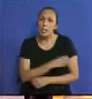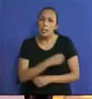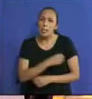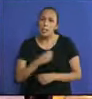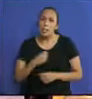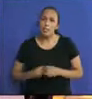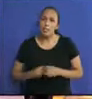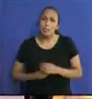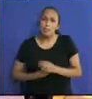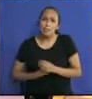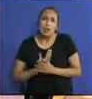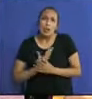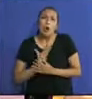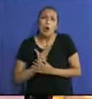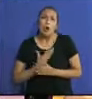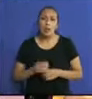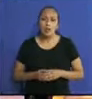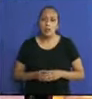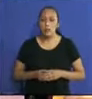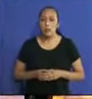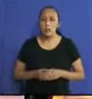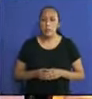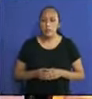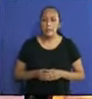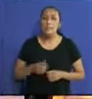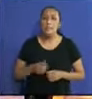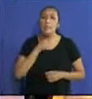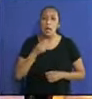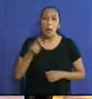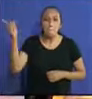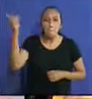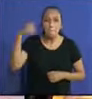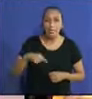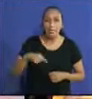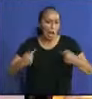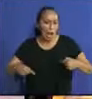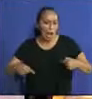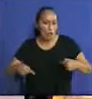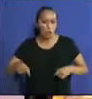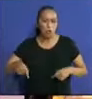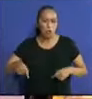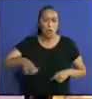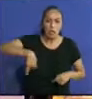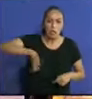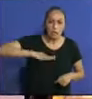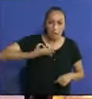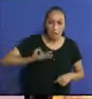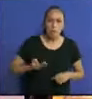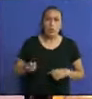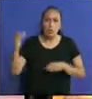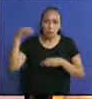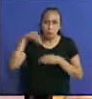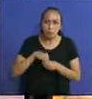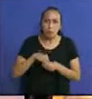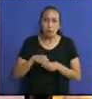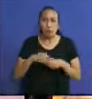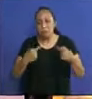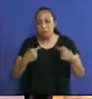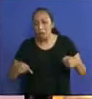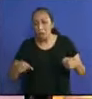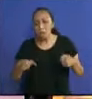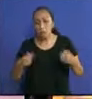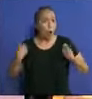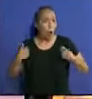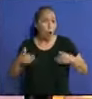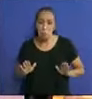de nuestra vida. Quiere habitar las realidades cotidianas, los gestos sencillos que realizamos en